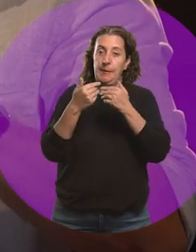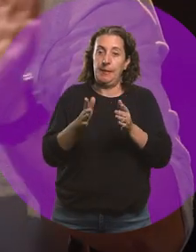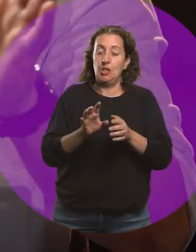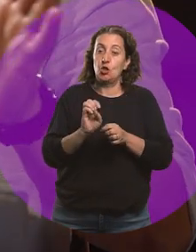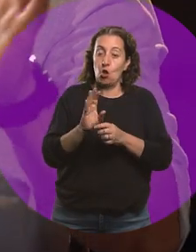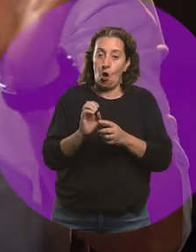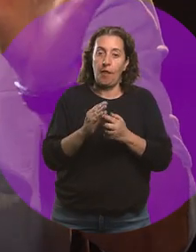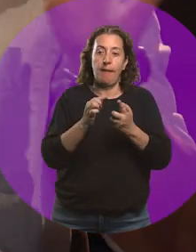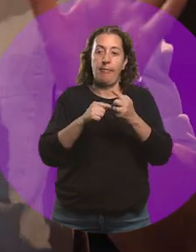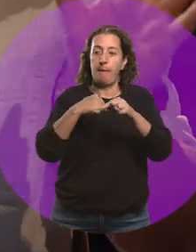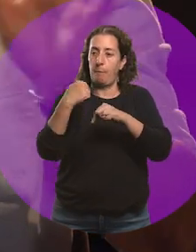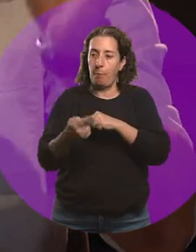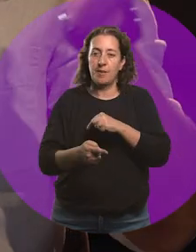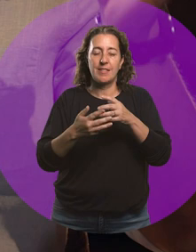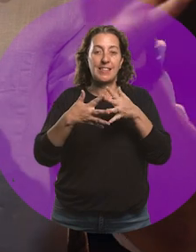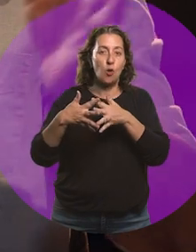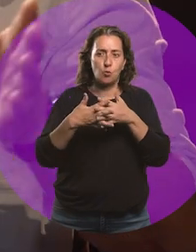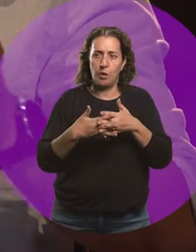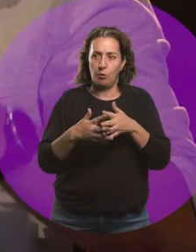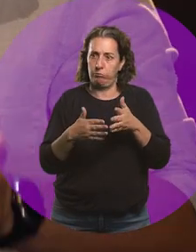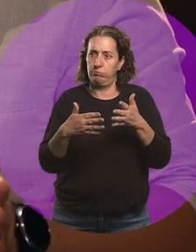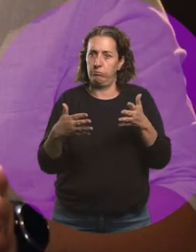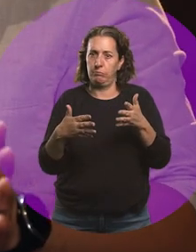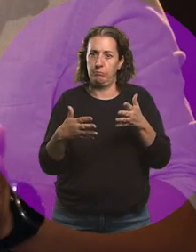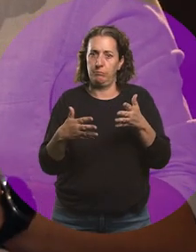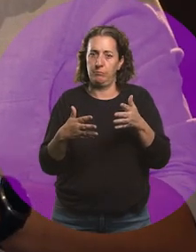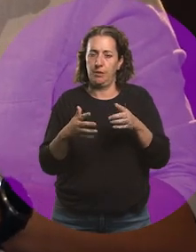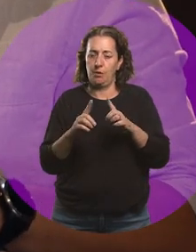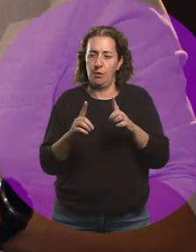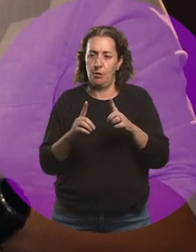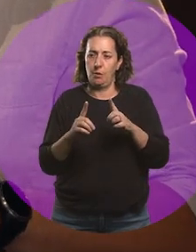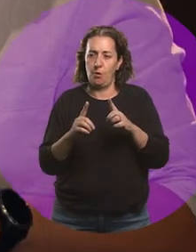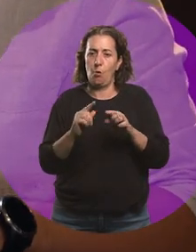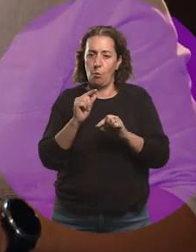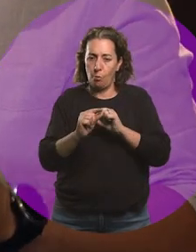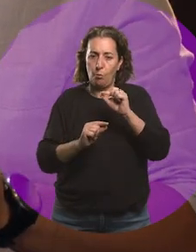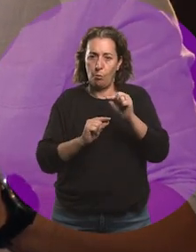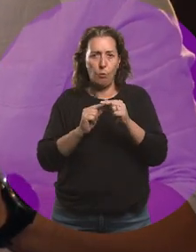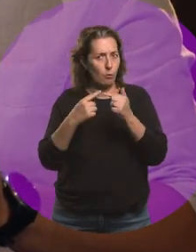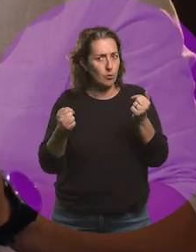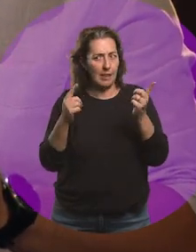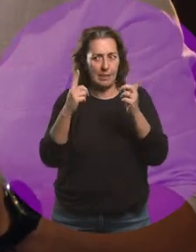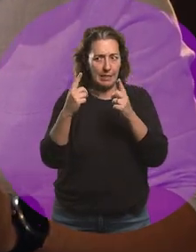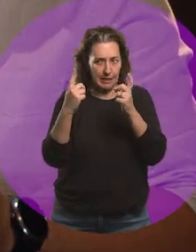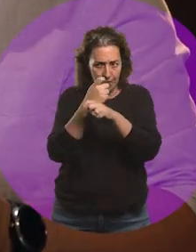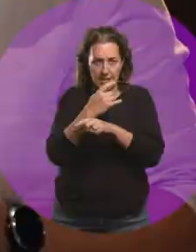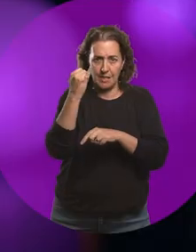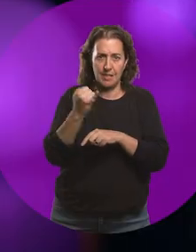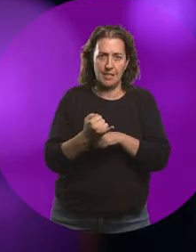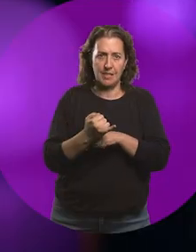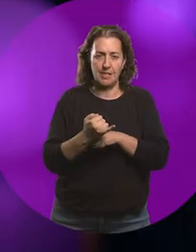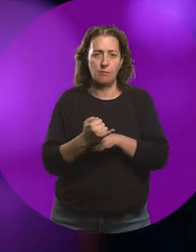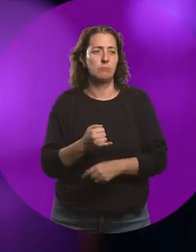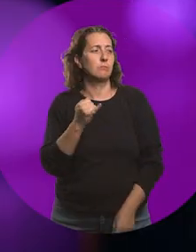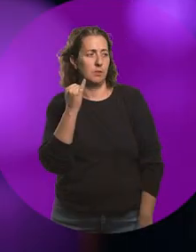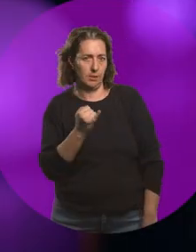Unidos, después como que, guau, todo como, pero no, hubo escollos, se dieron escollos en el camino,